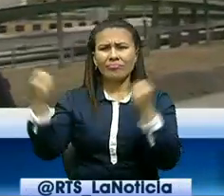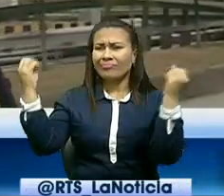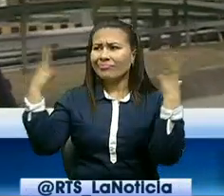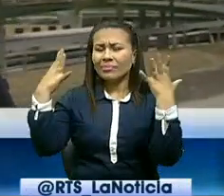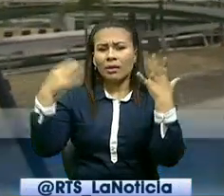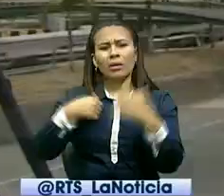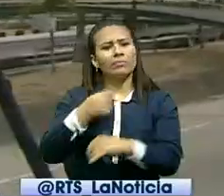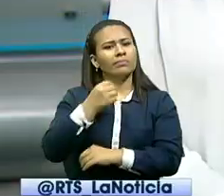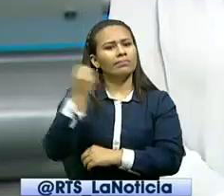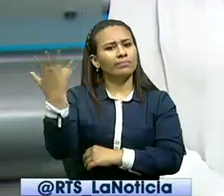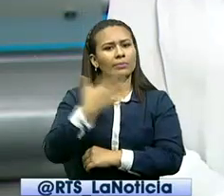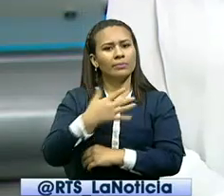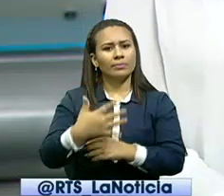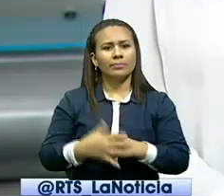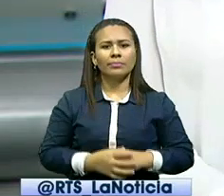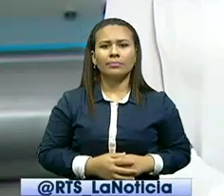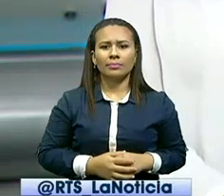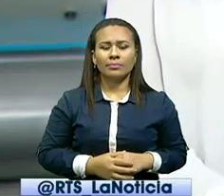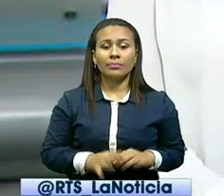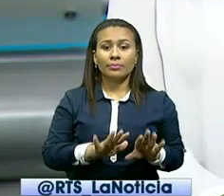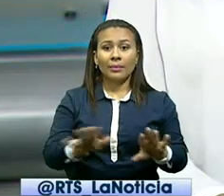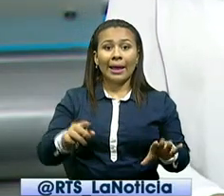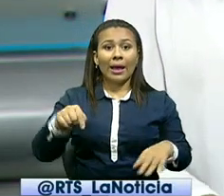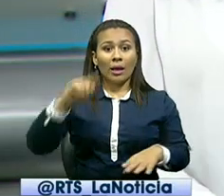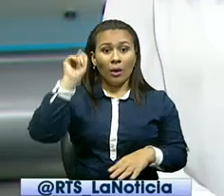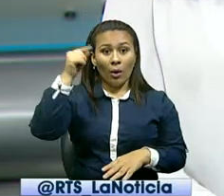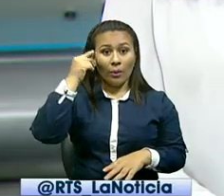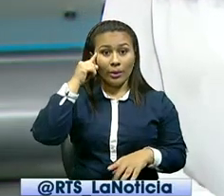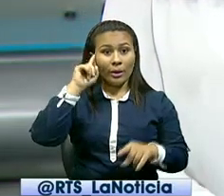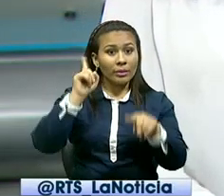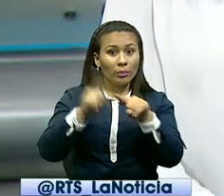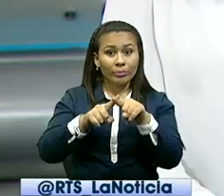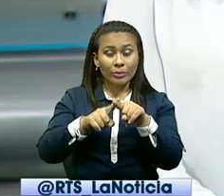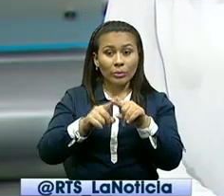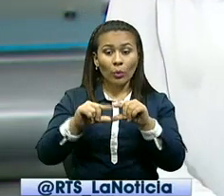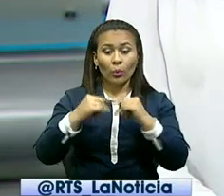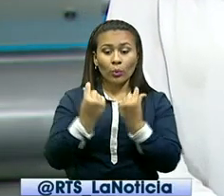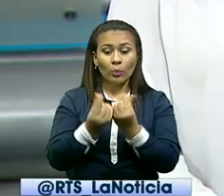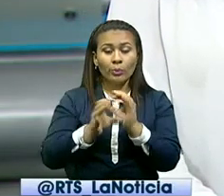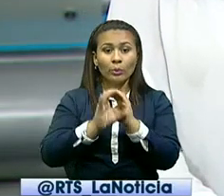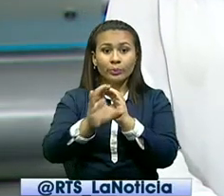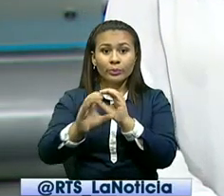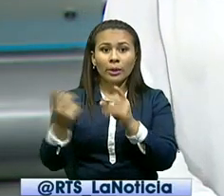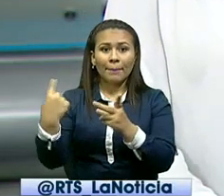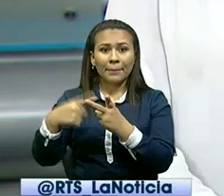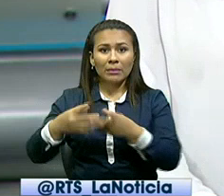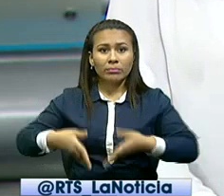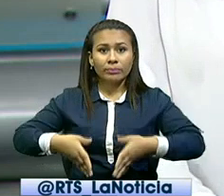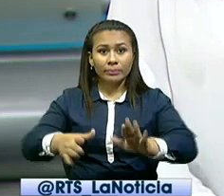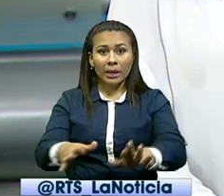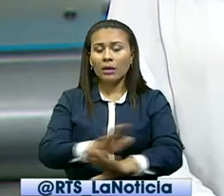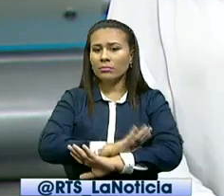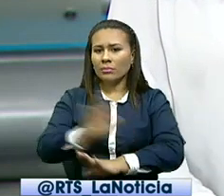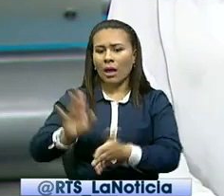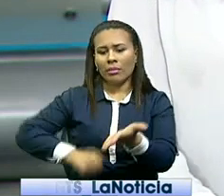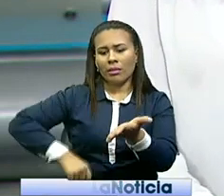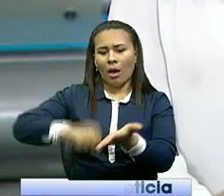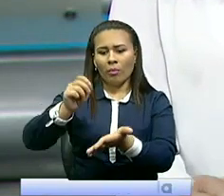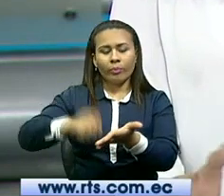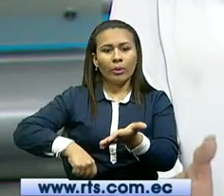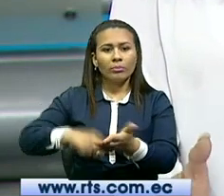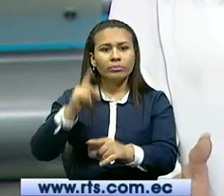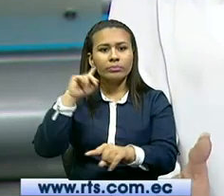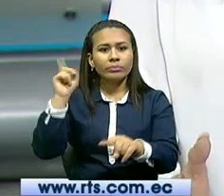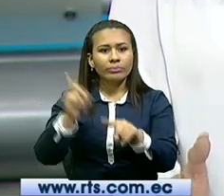Javier Gallo. El gobierno, el sector de la transportación y la sociedad civil firmaron un acuerdo nacional por la